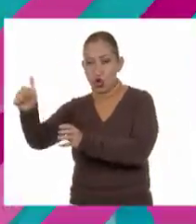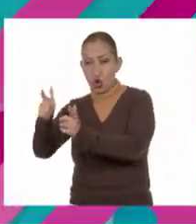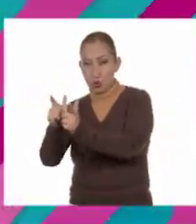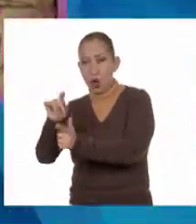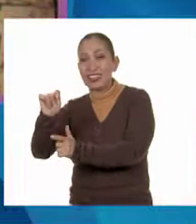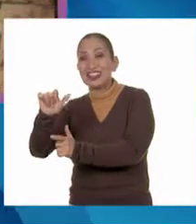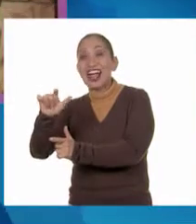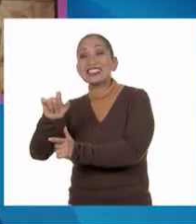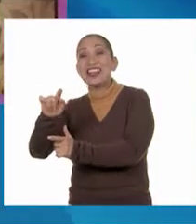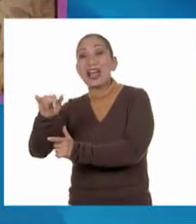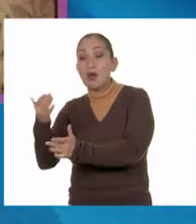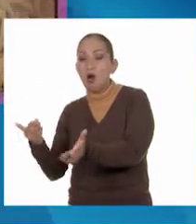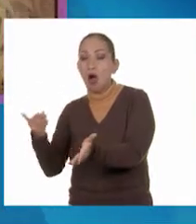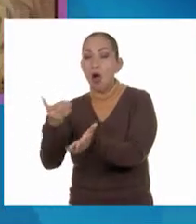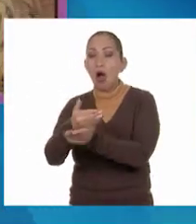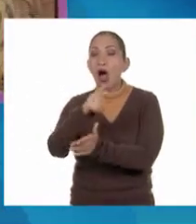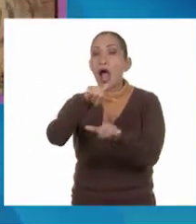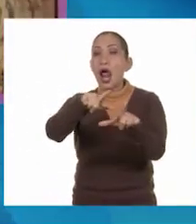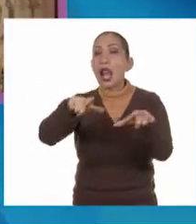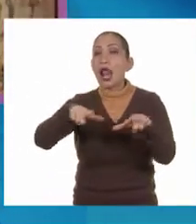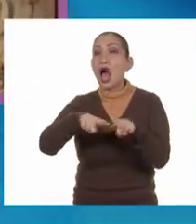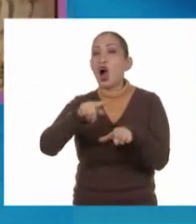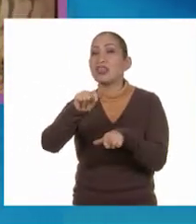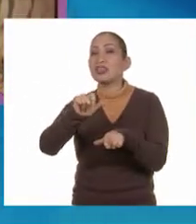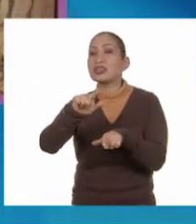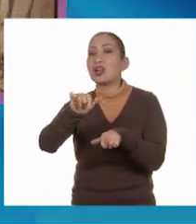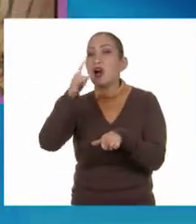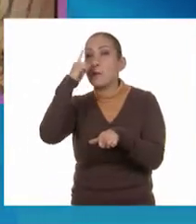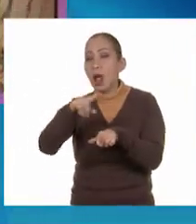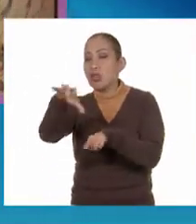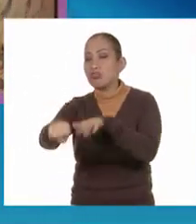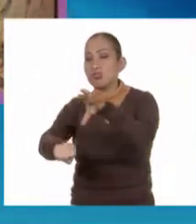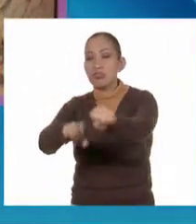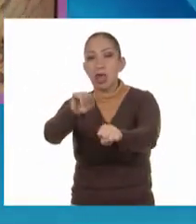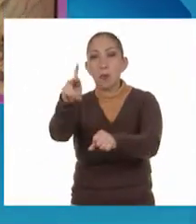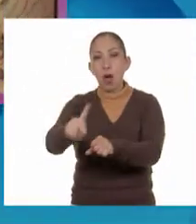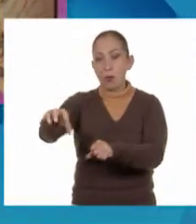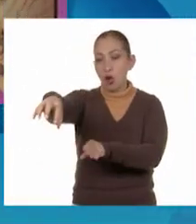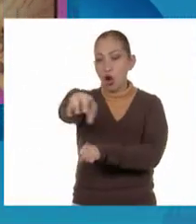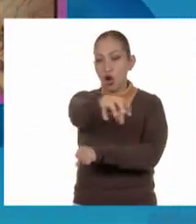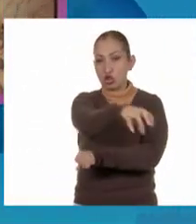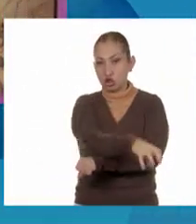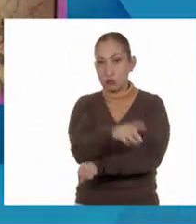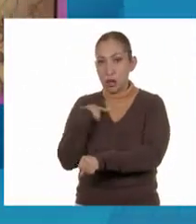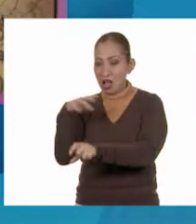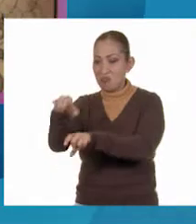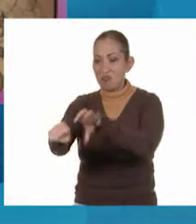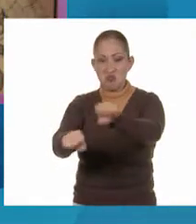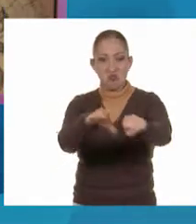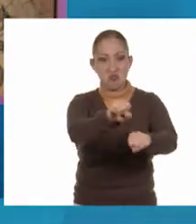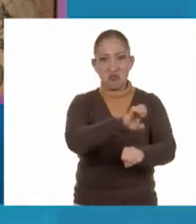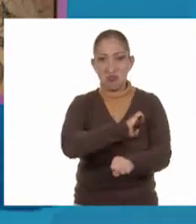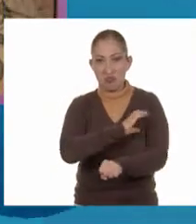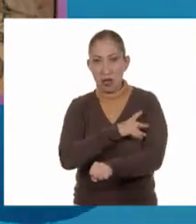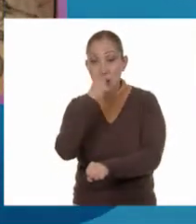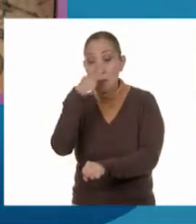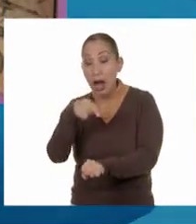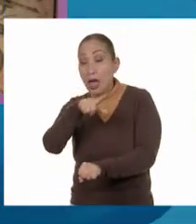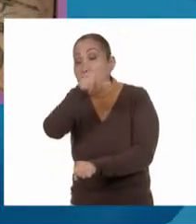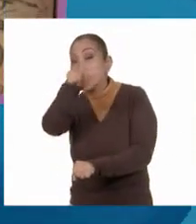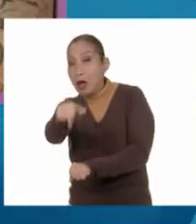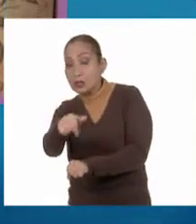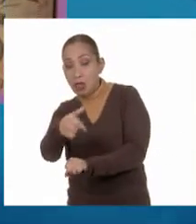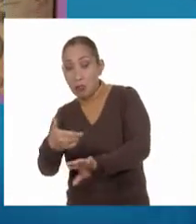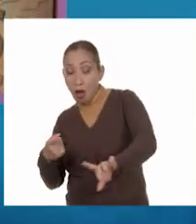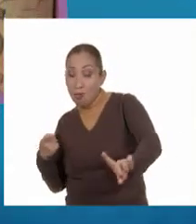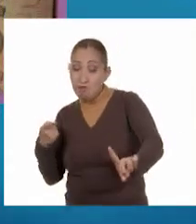salieron rumbo al lago de Texcoco para comenzar a conquistar las poblaciones que se encontraban en los alrededores del Valle de México, con miras a realizar un